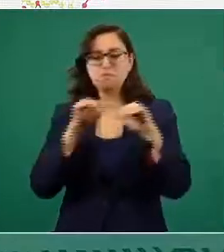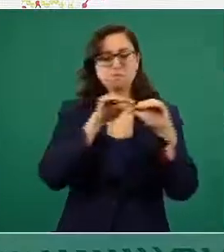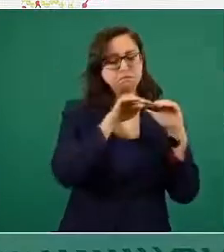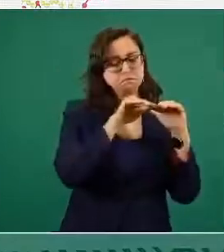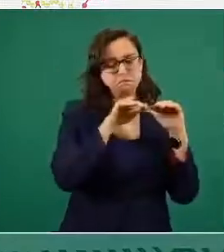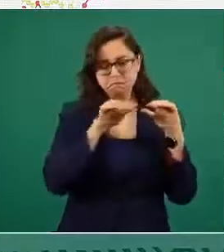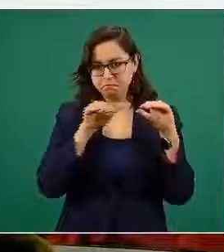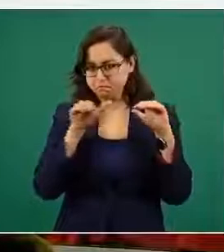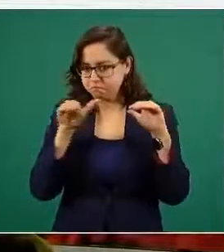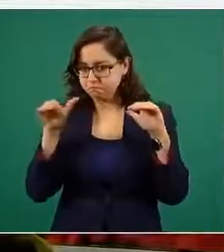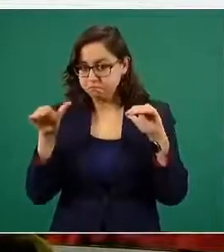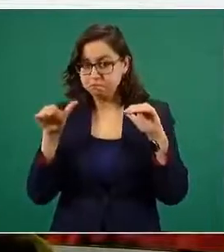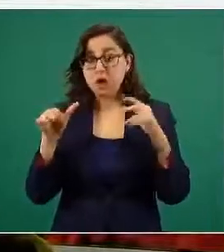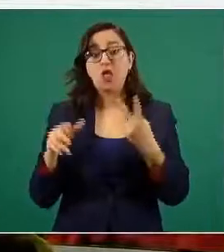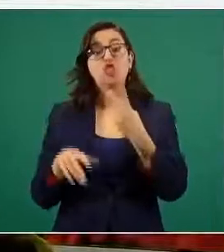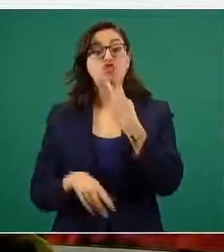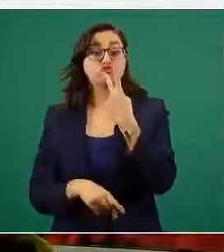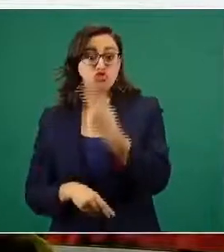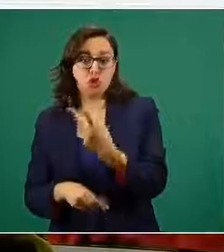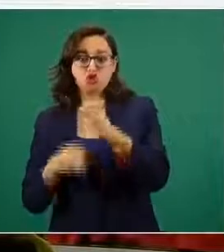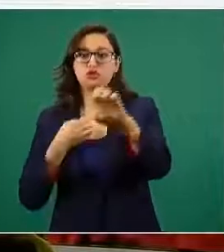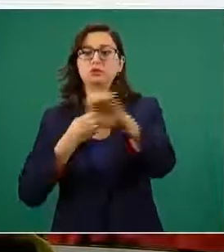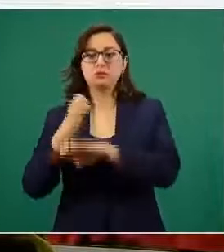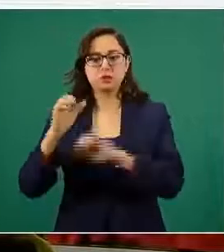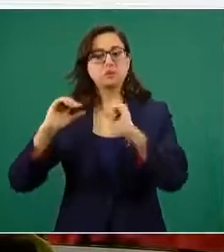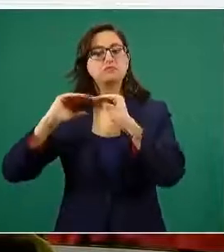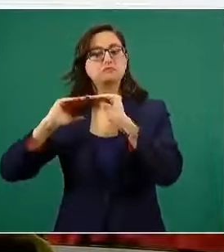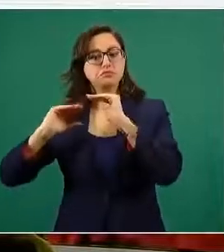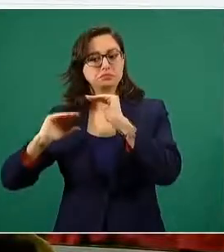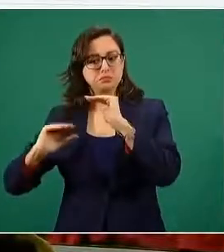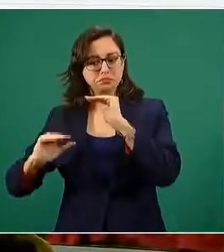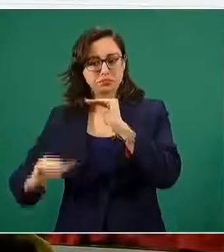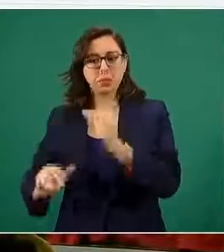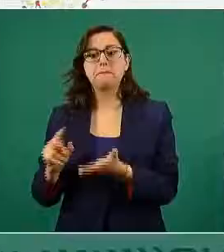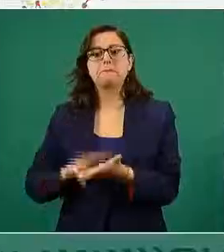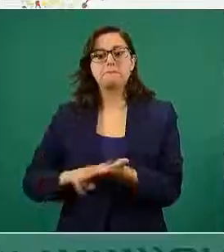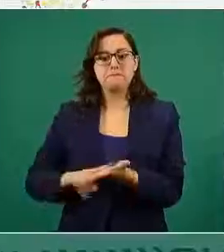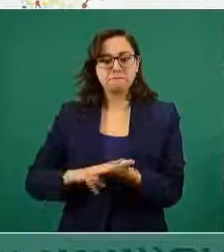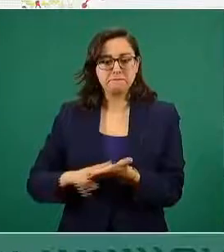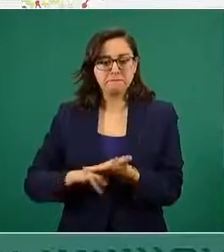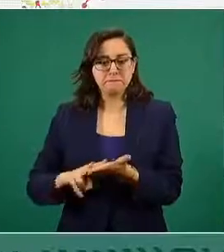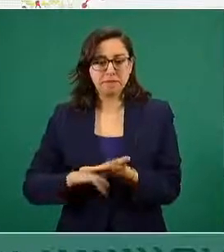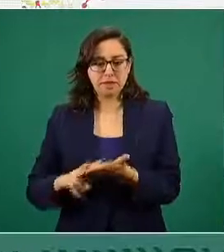estabilidad y tenemos 2 estados en semáforo verde que son en